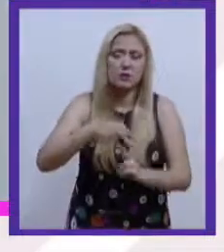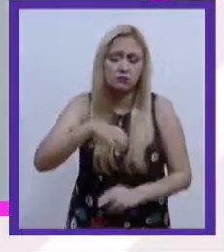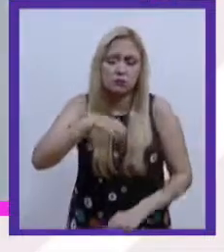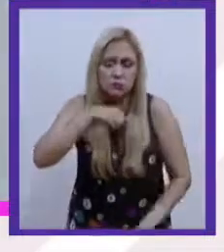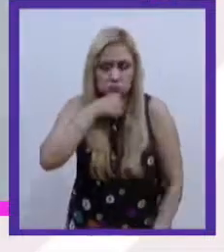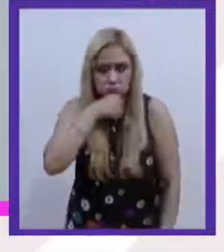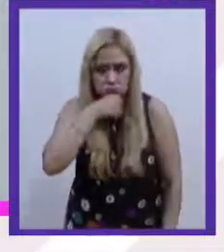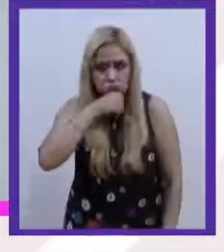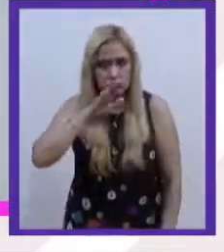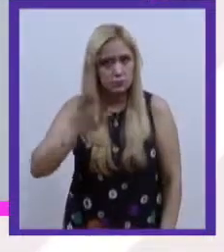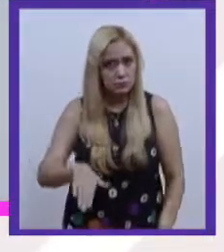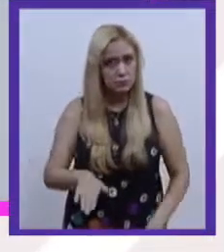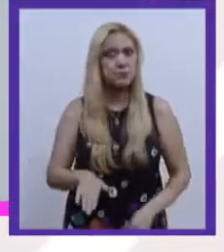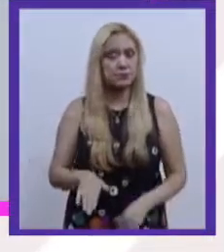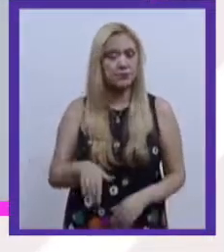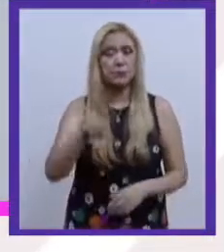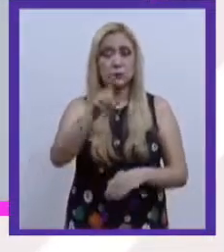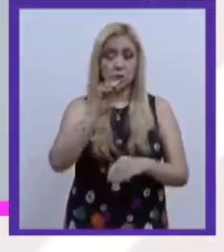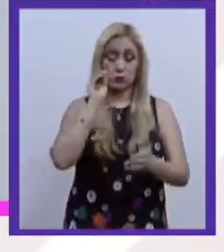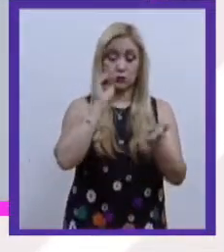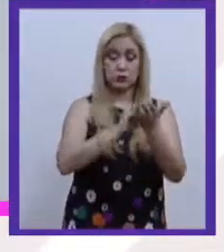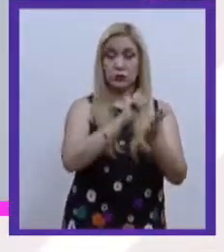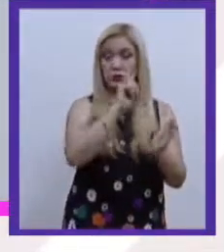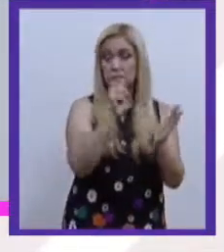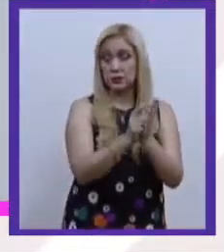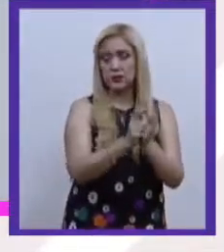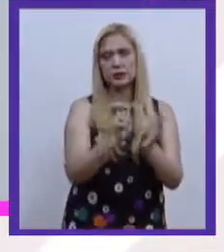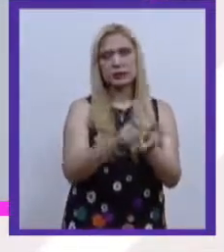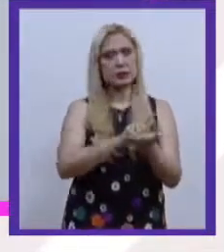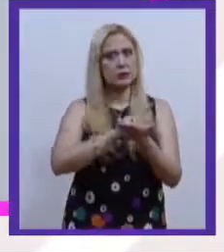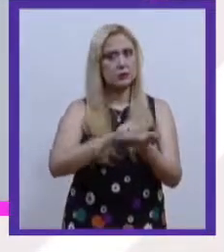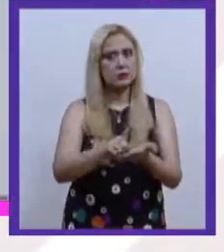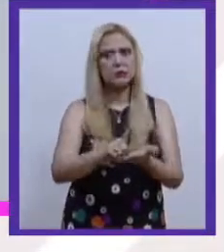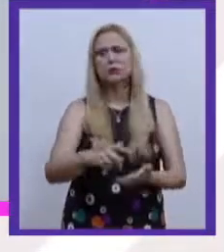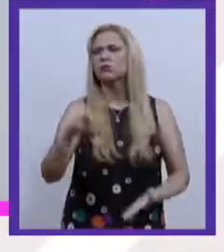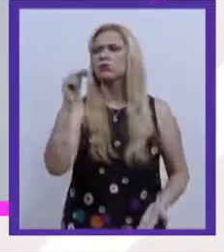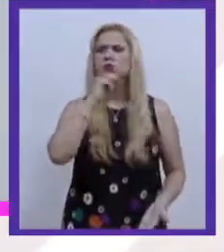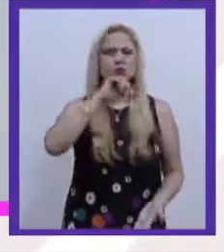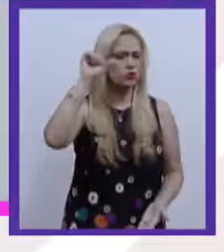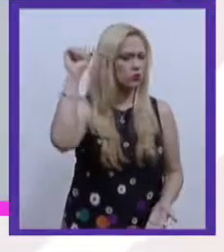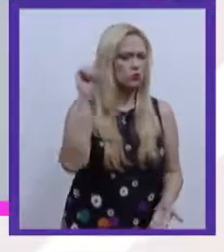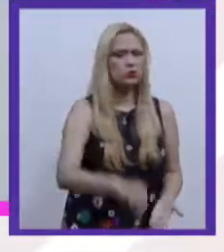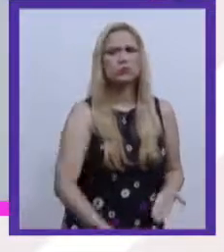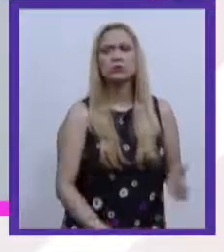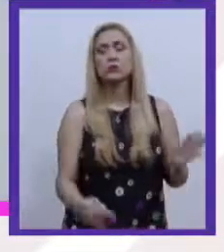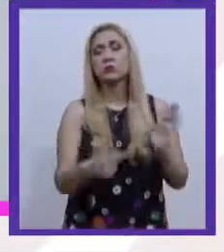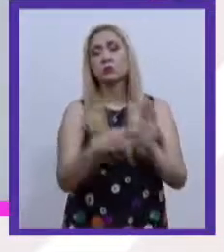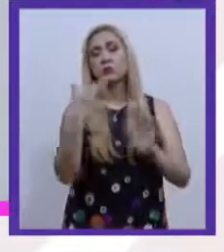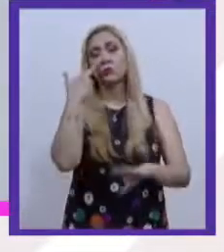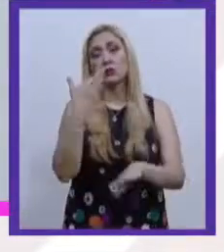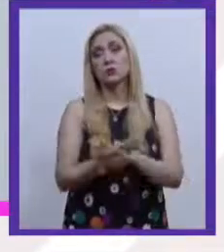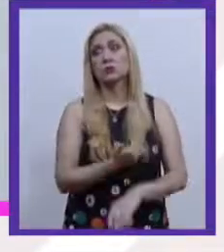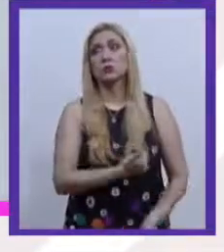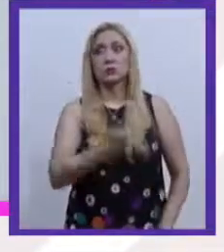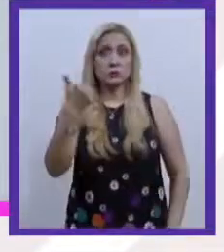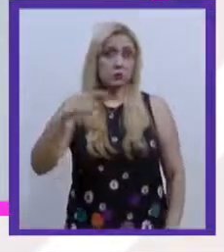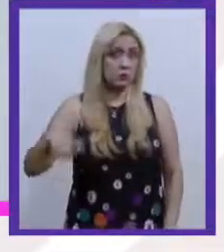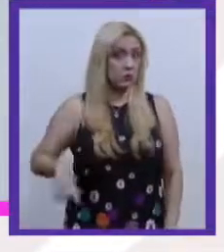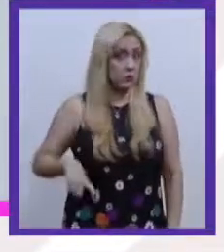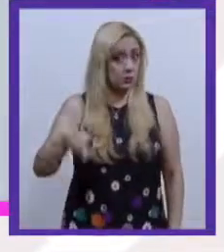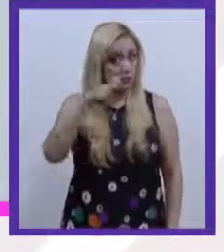tú legislar este derecho, entonces inmediatamente se vuelve una responsabilidad del Estado